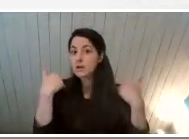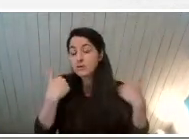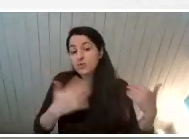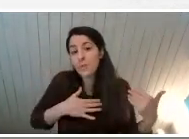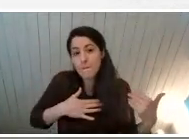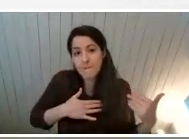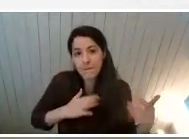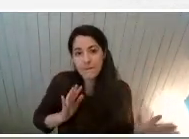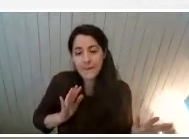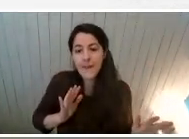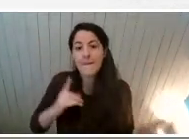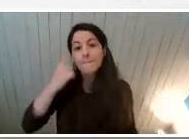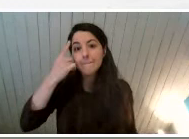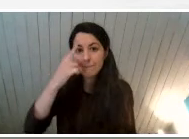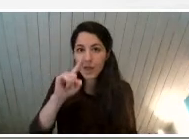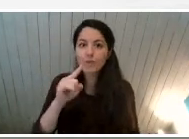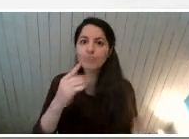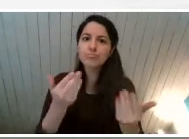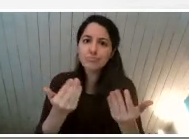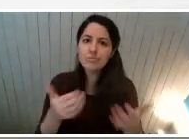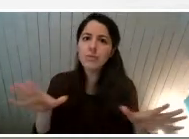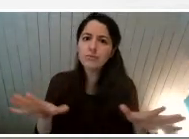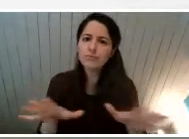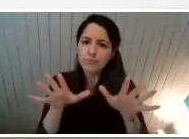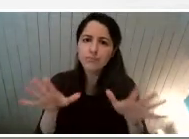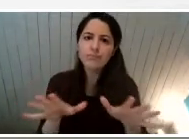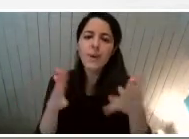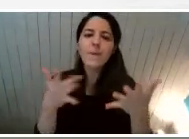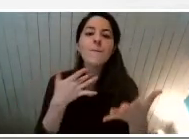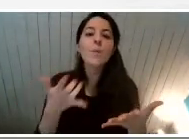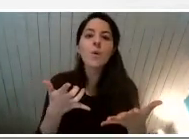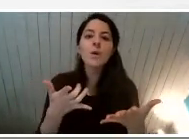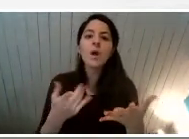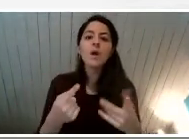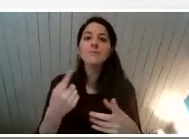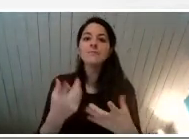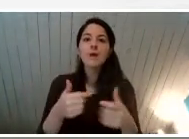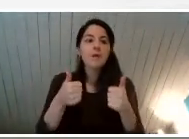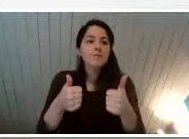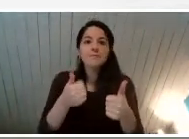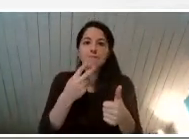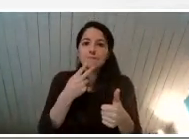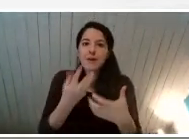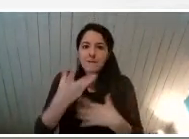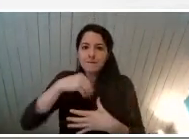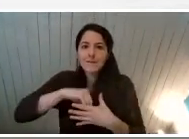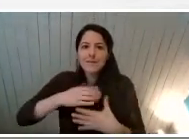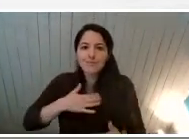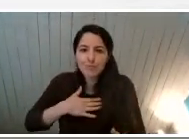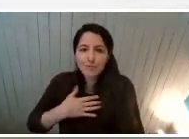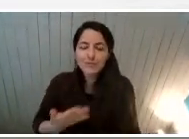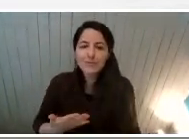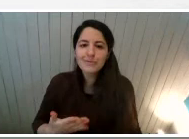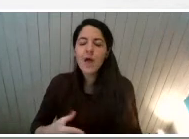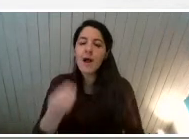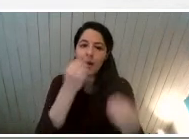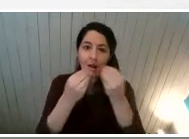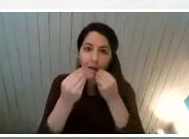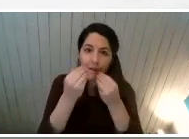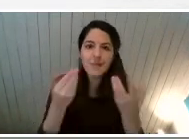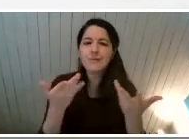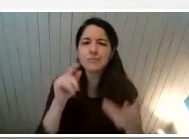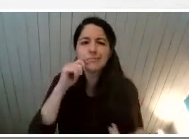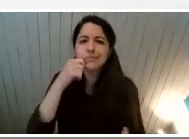pero hay que intentarlo porque al fin de cuentas es para nuestro bienestar. Alimentación. ¿A qué nos referimos con alimentación